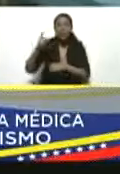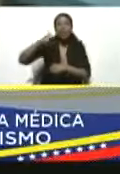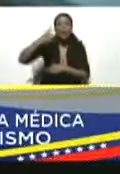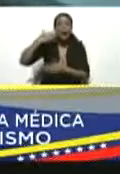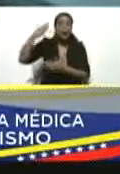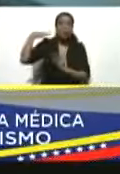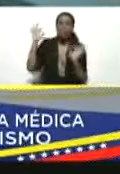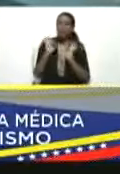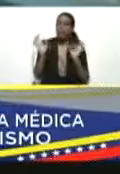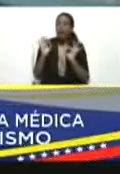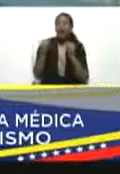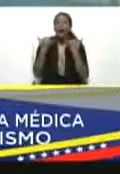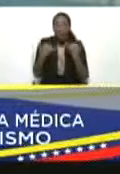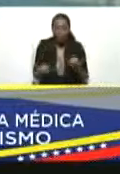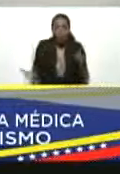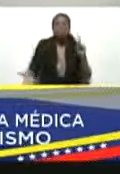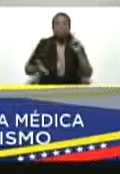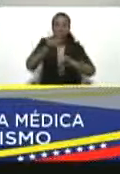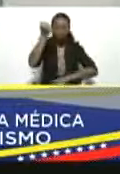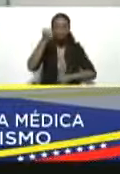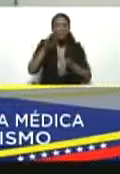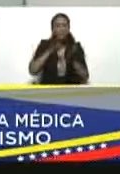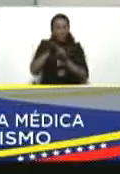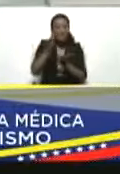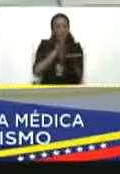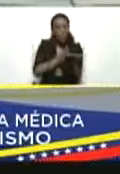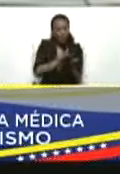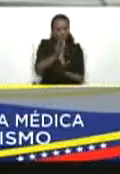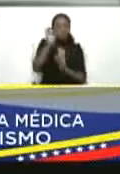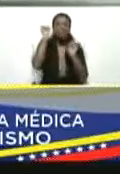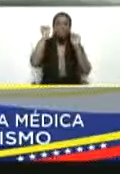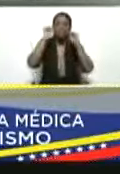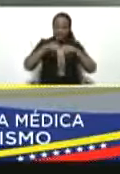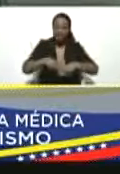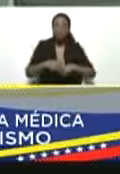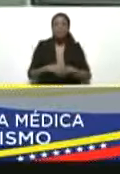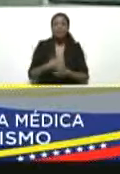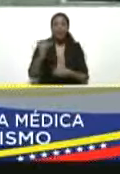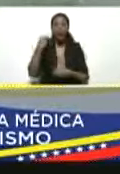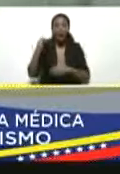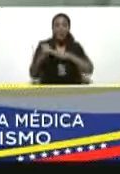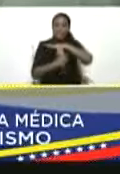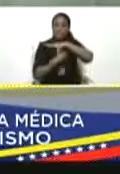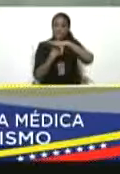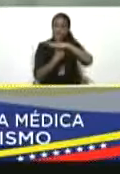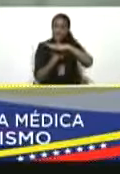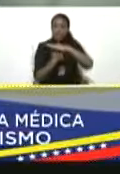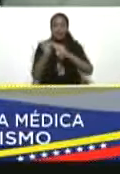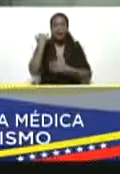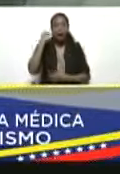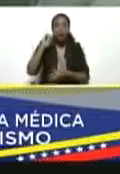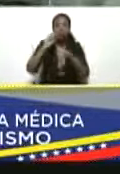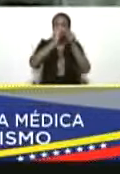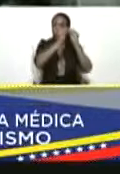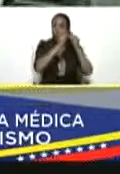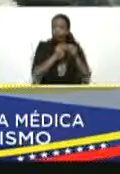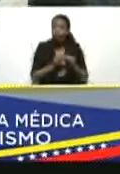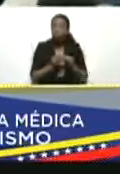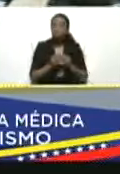jamás lo vamos a lograr estamos en el camino correcto tenemos las base estamos